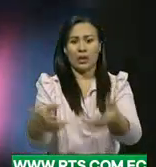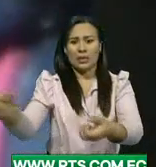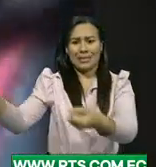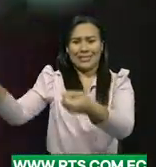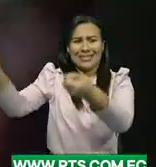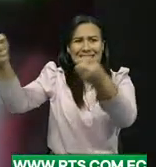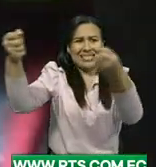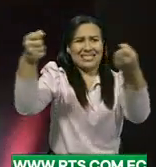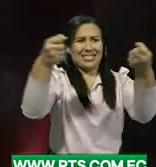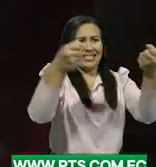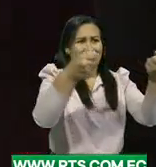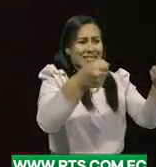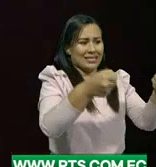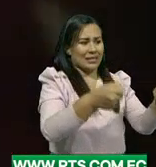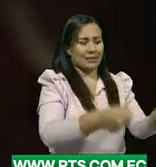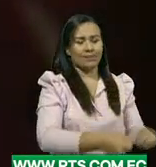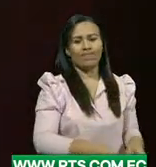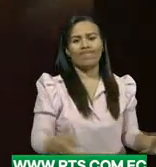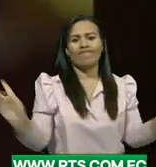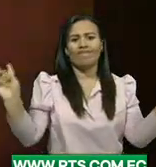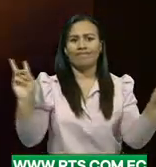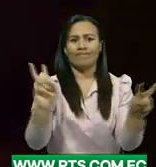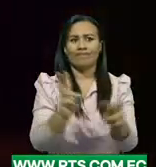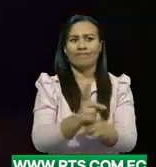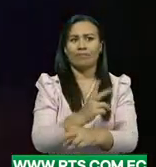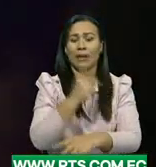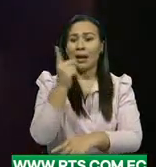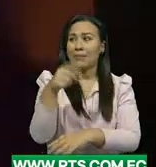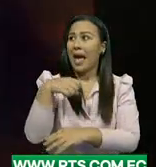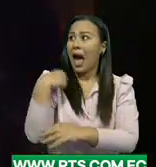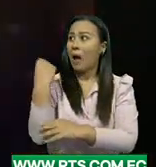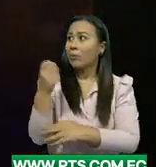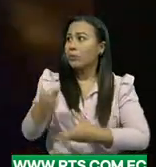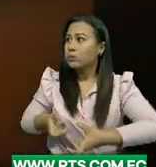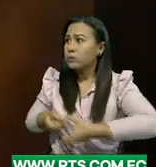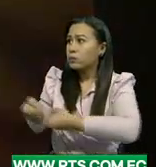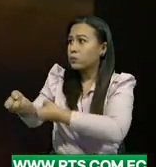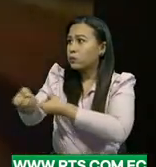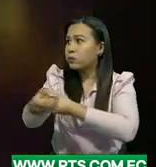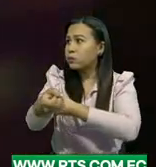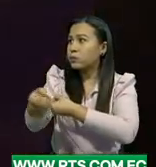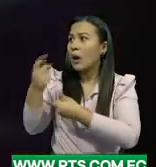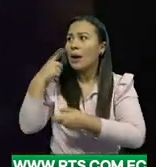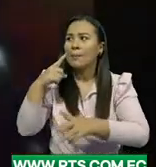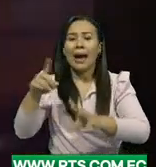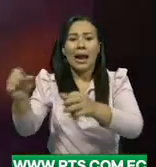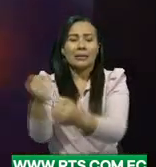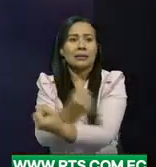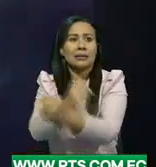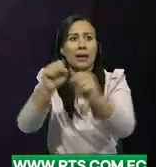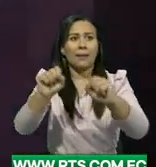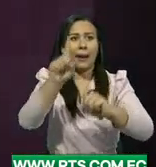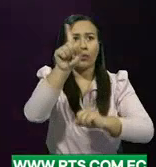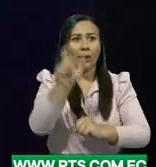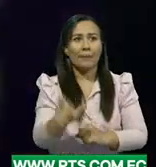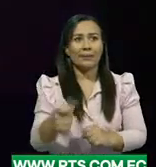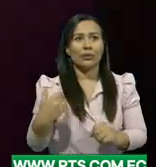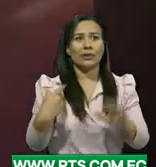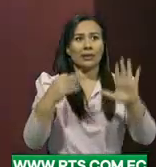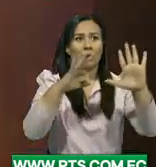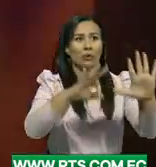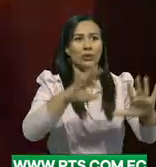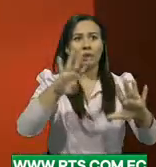Es el momento en el que elementos del cuerpo de bomberos rescatan a Vicente Guillermo Lama Luna, de 89